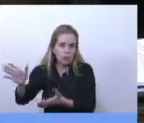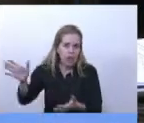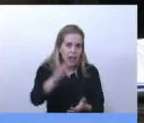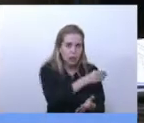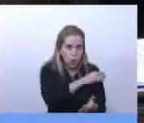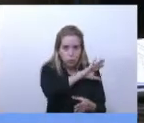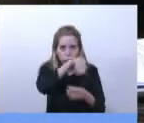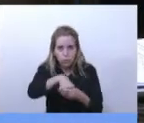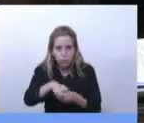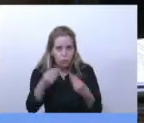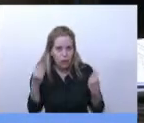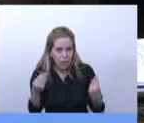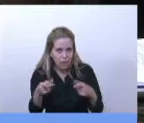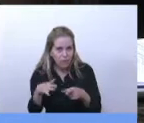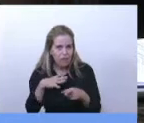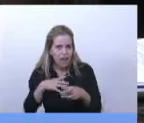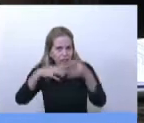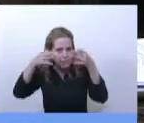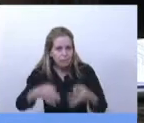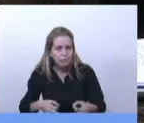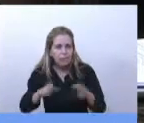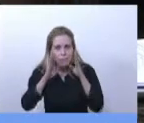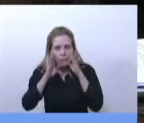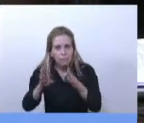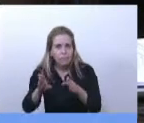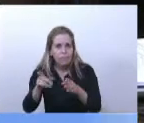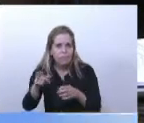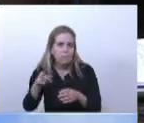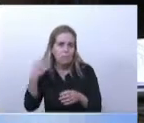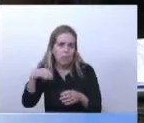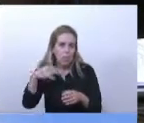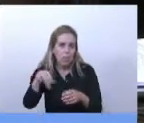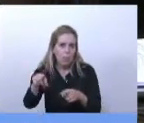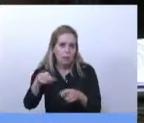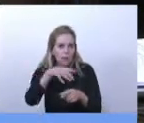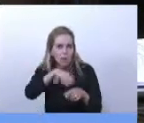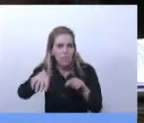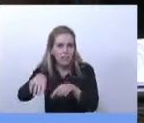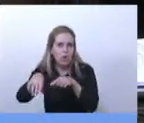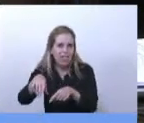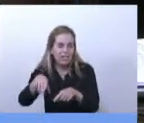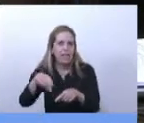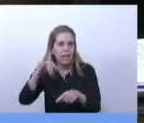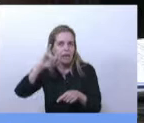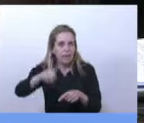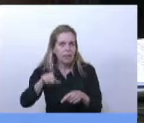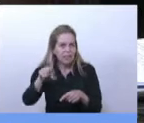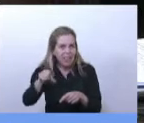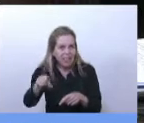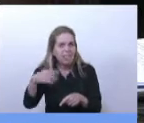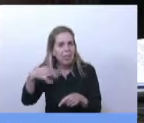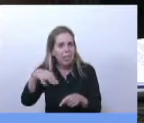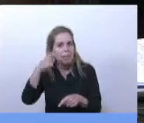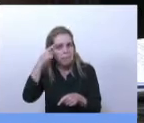prescinde de poner la carga en aquel sector que en efecto hay que ir reemplazando que en efecto adquiere